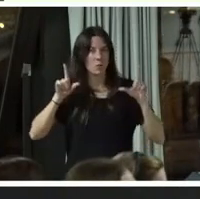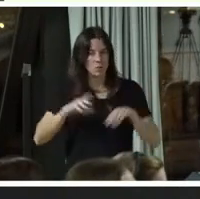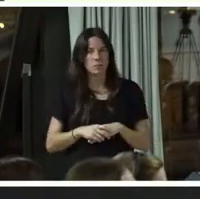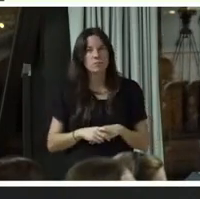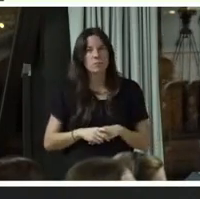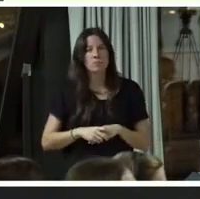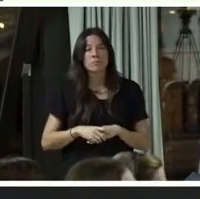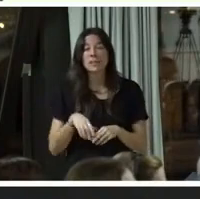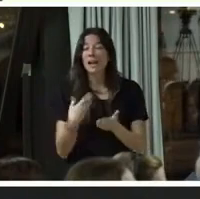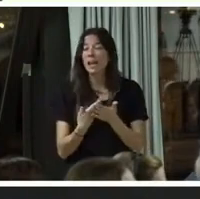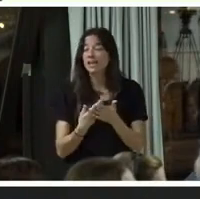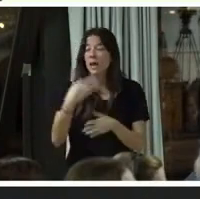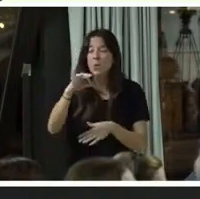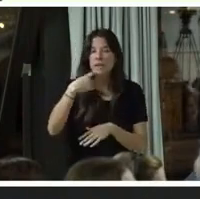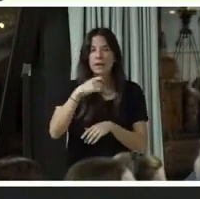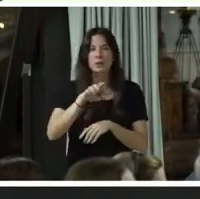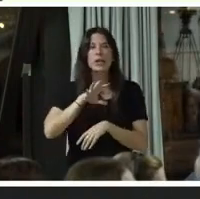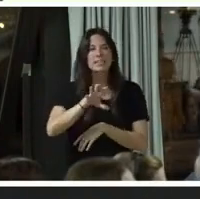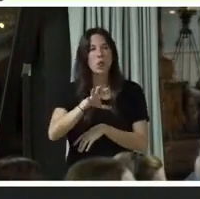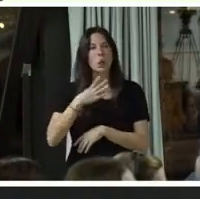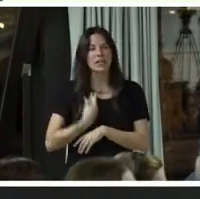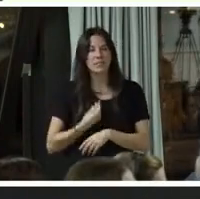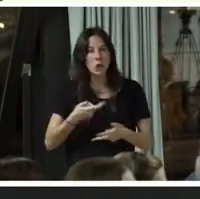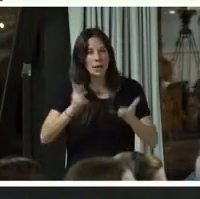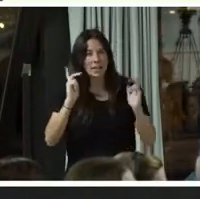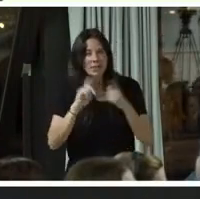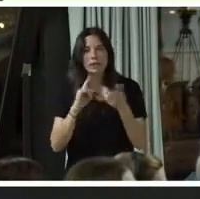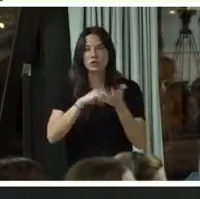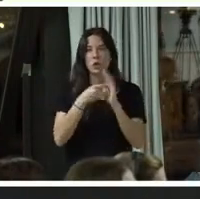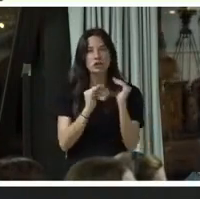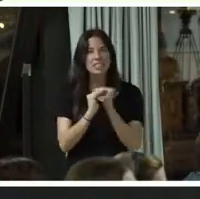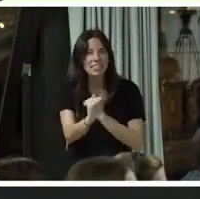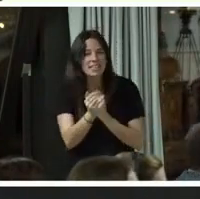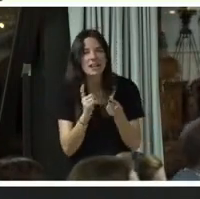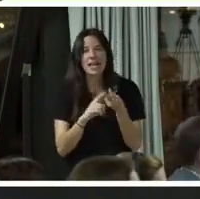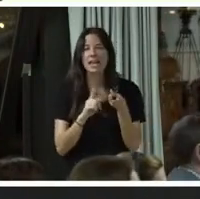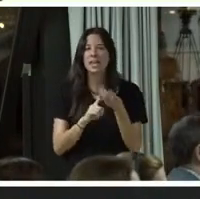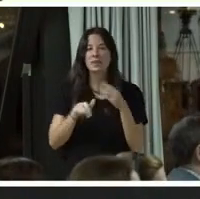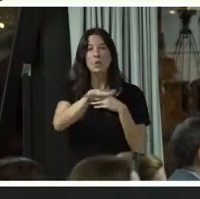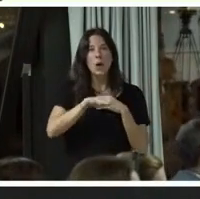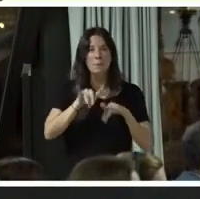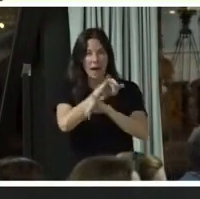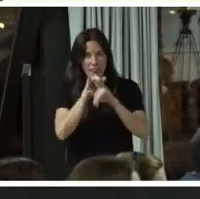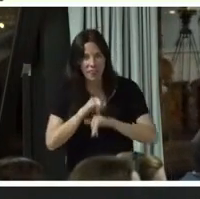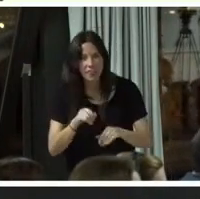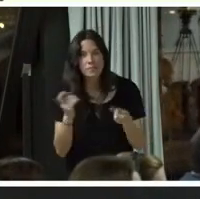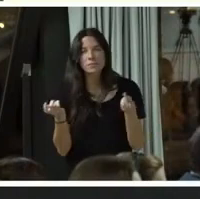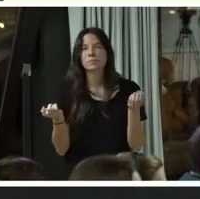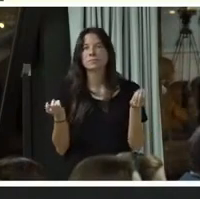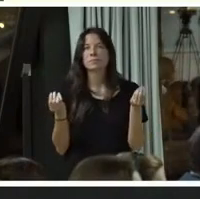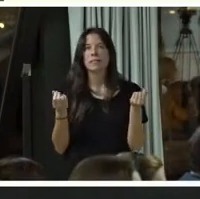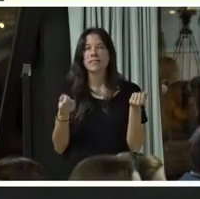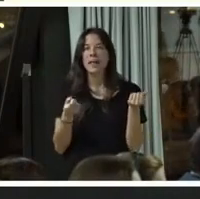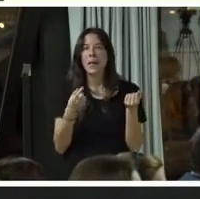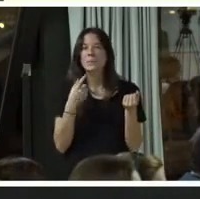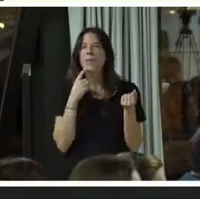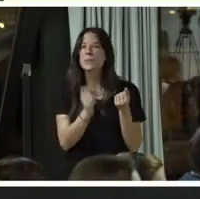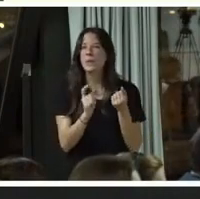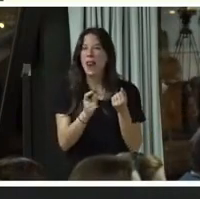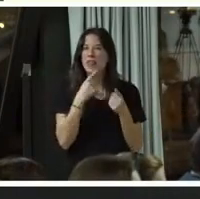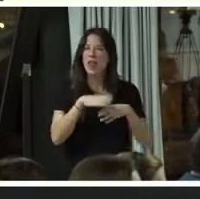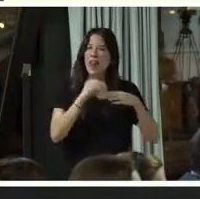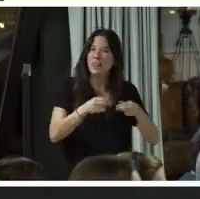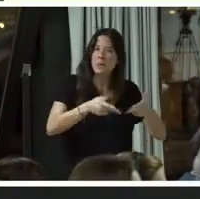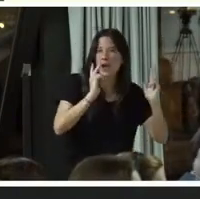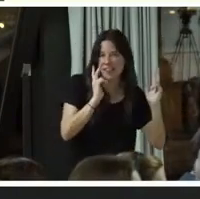garantía de un estado palestino libre de una solución sostenible de una región en paz de de la prevalencia de la